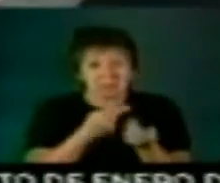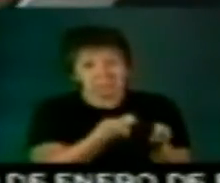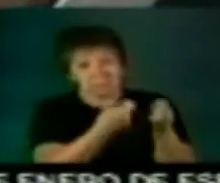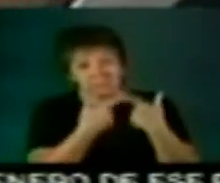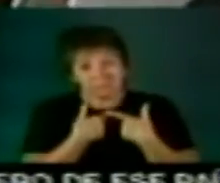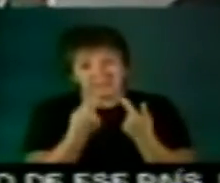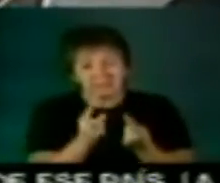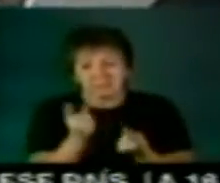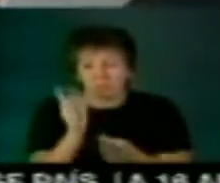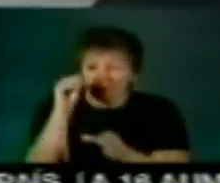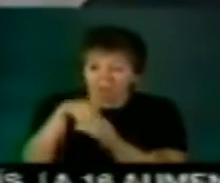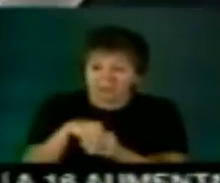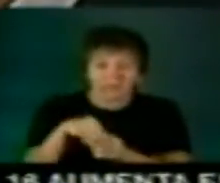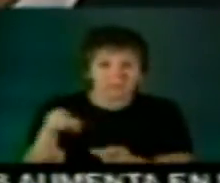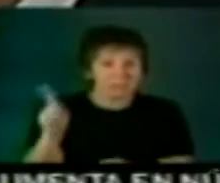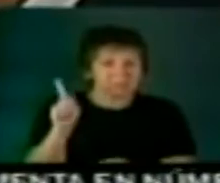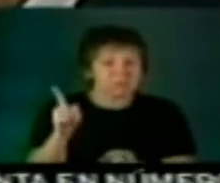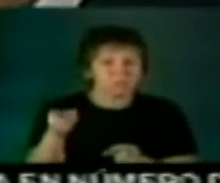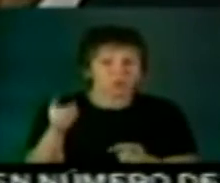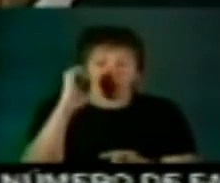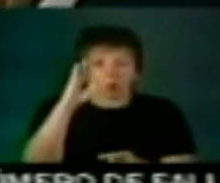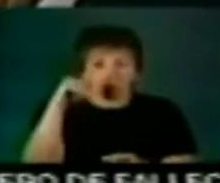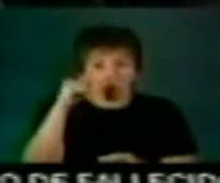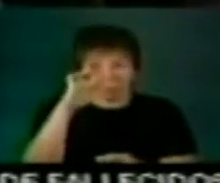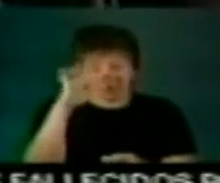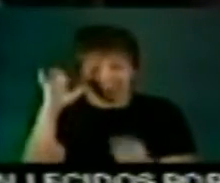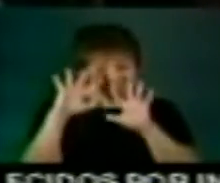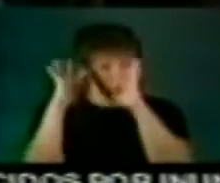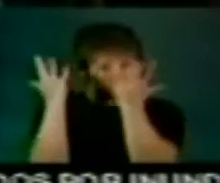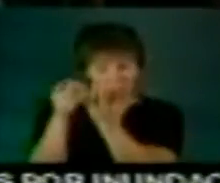sistema financiero en la cumbre del mundo.